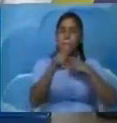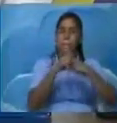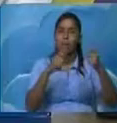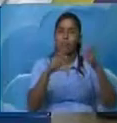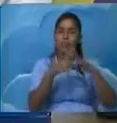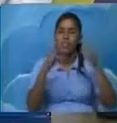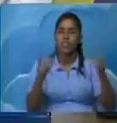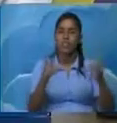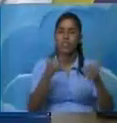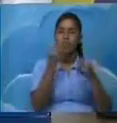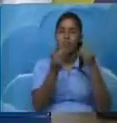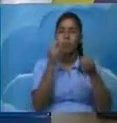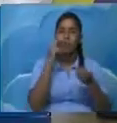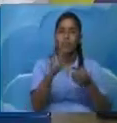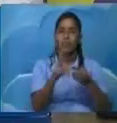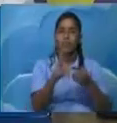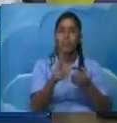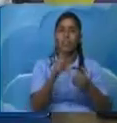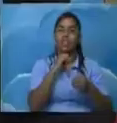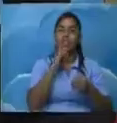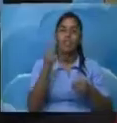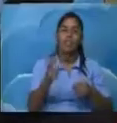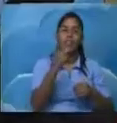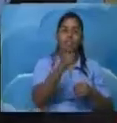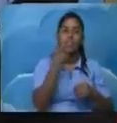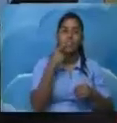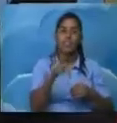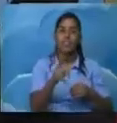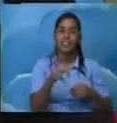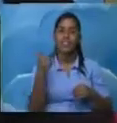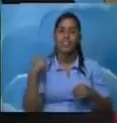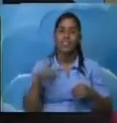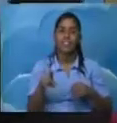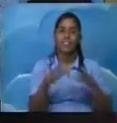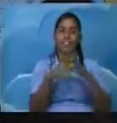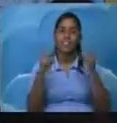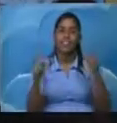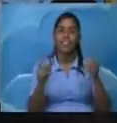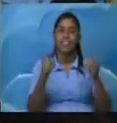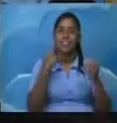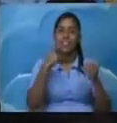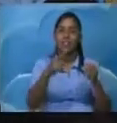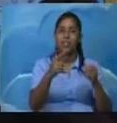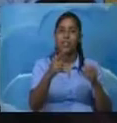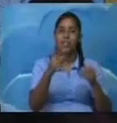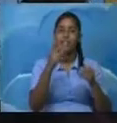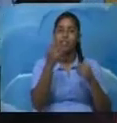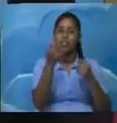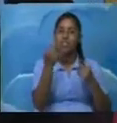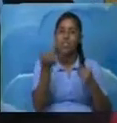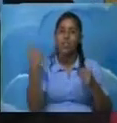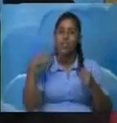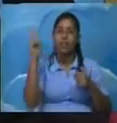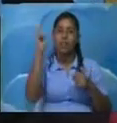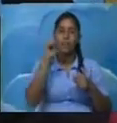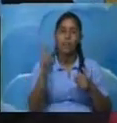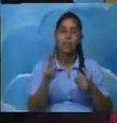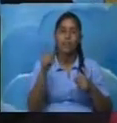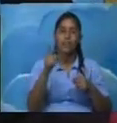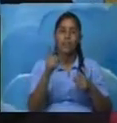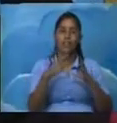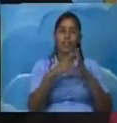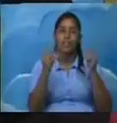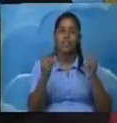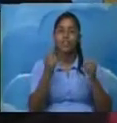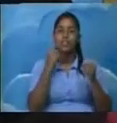broma? ¿Cómo te veían ellos? La gente decía, tanto petróleo que hay en Venezuela. No, la gente al principio, usted sabe que